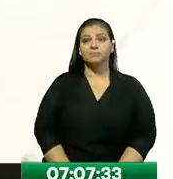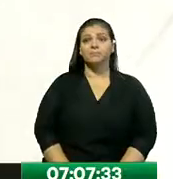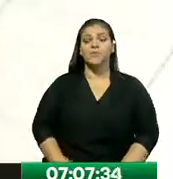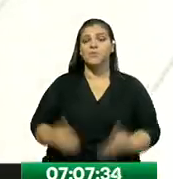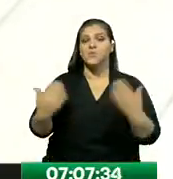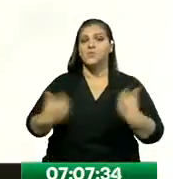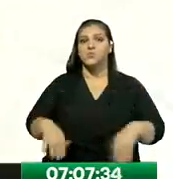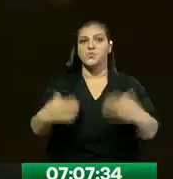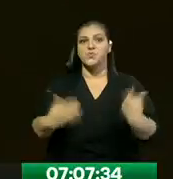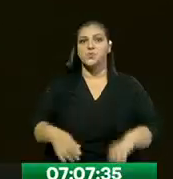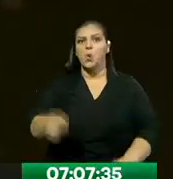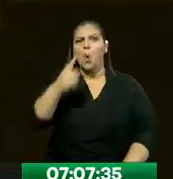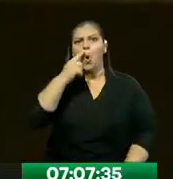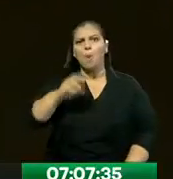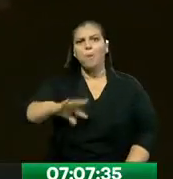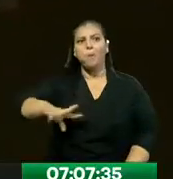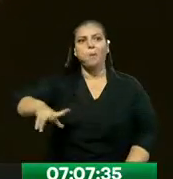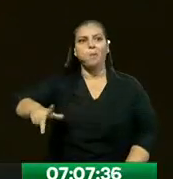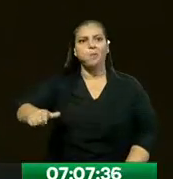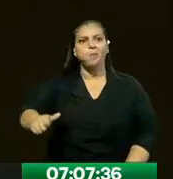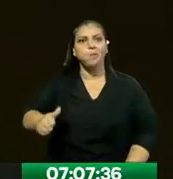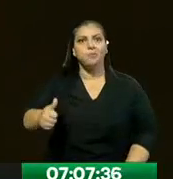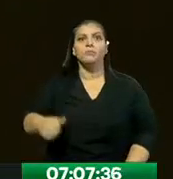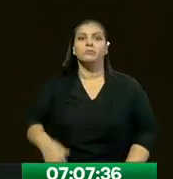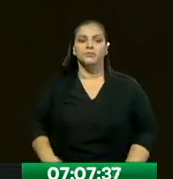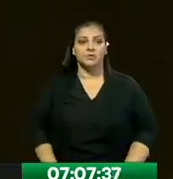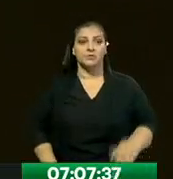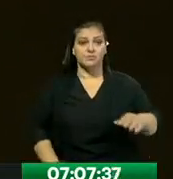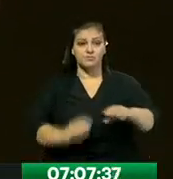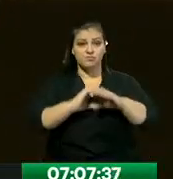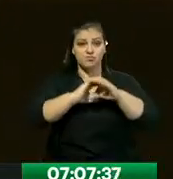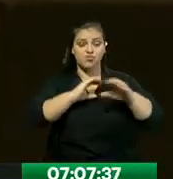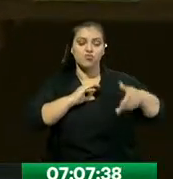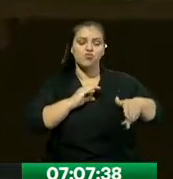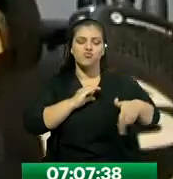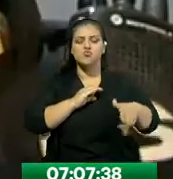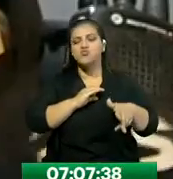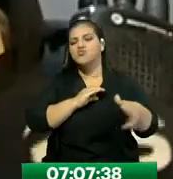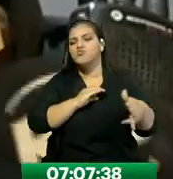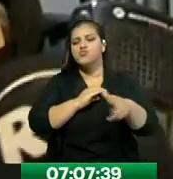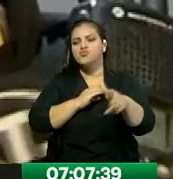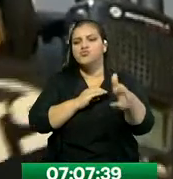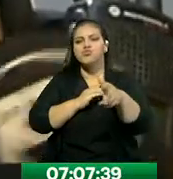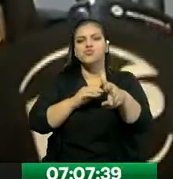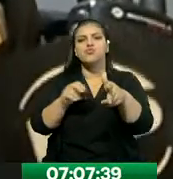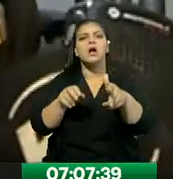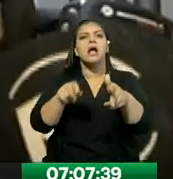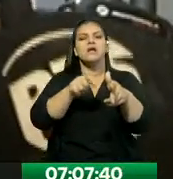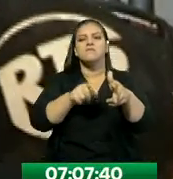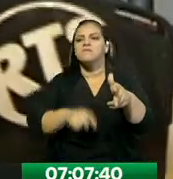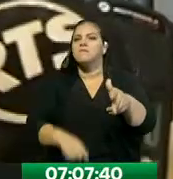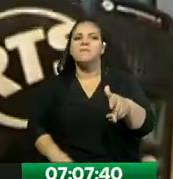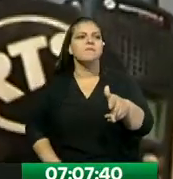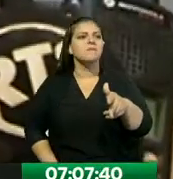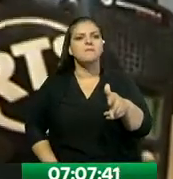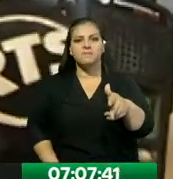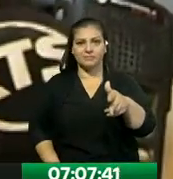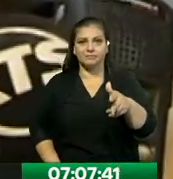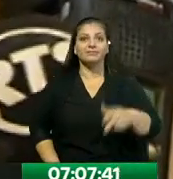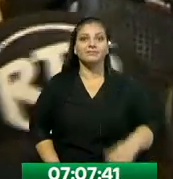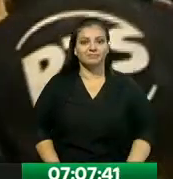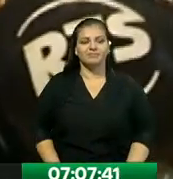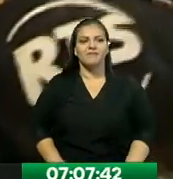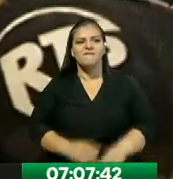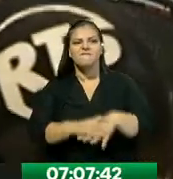a los pasajeros una vez que la unidad saliera de la terminal. En el momento de que sucedió esto, pudimos neutralizar al señor